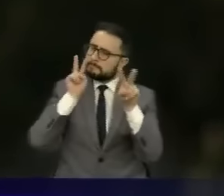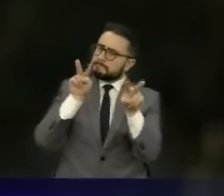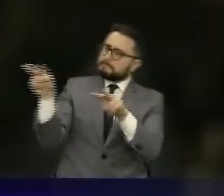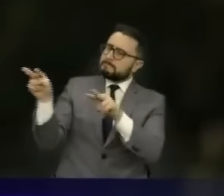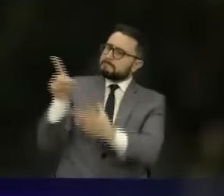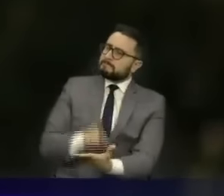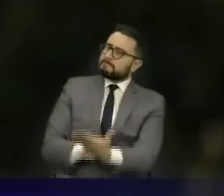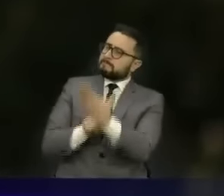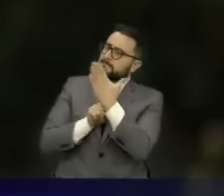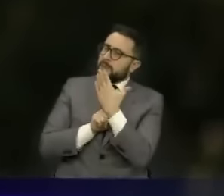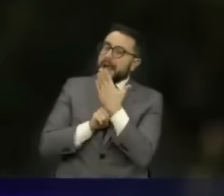libertad,